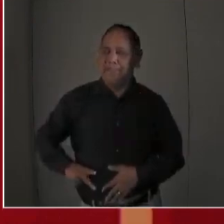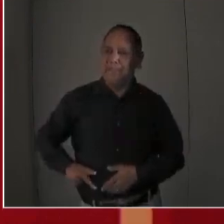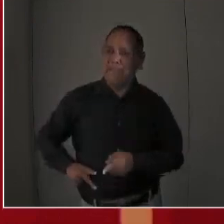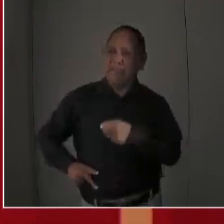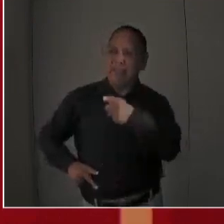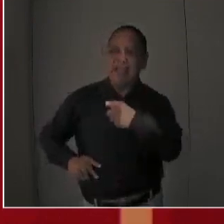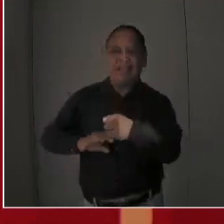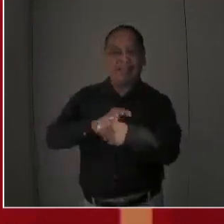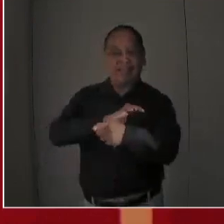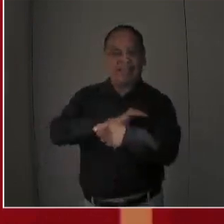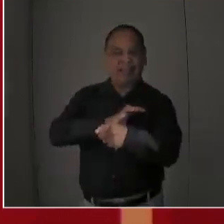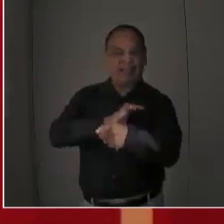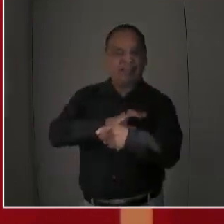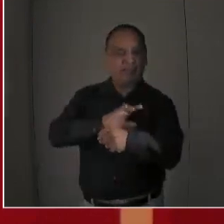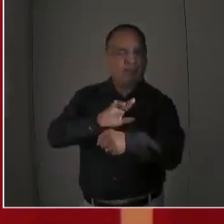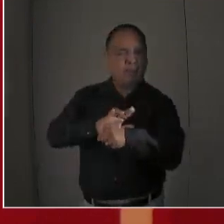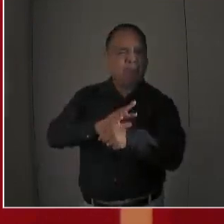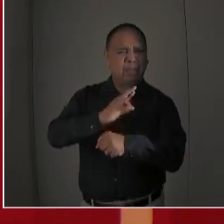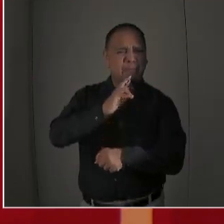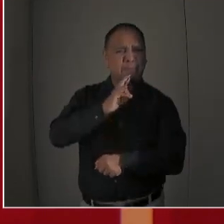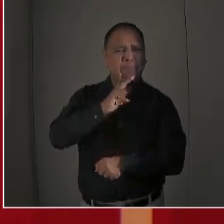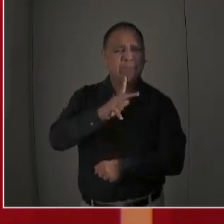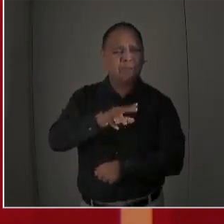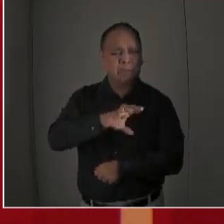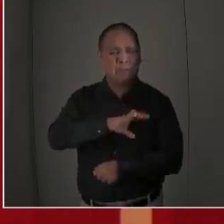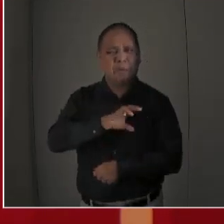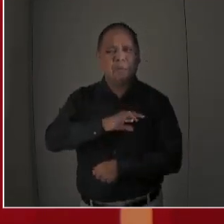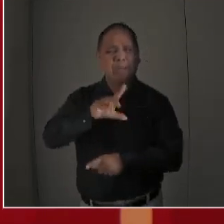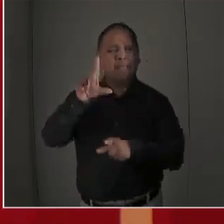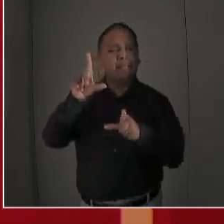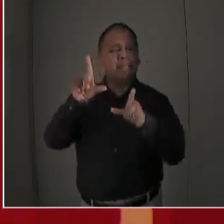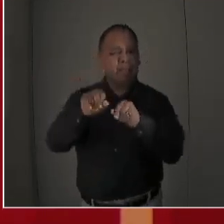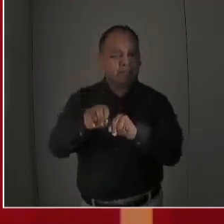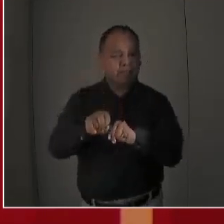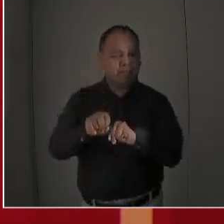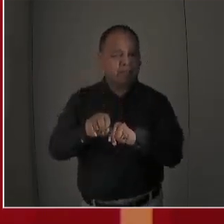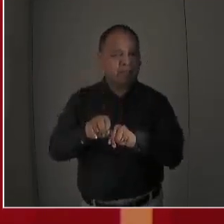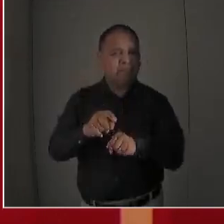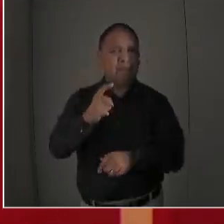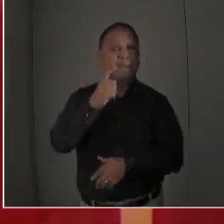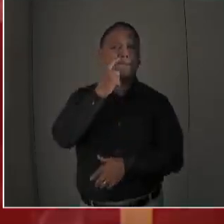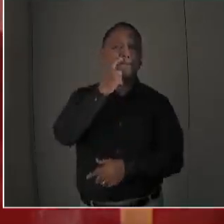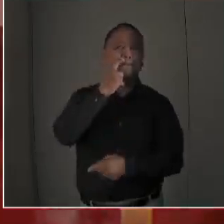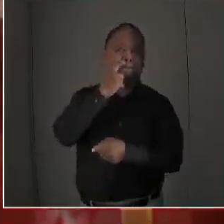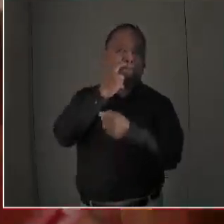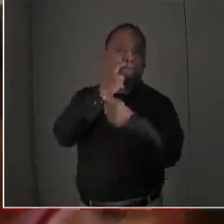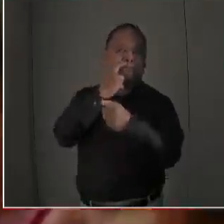ha tenido este país, ¿sí o no? Andrés Manuel López Obrador.